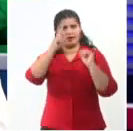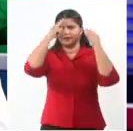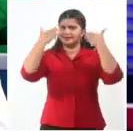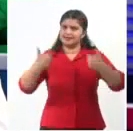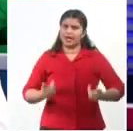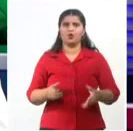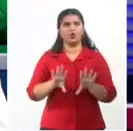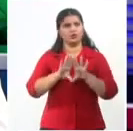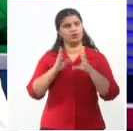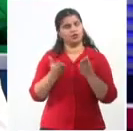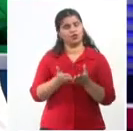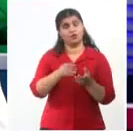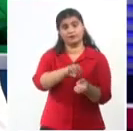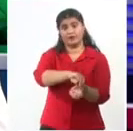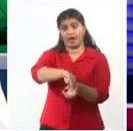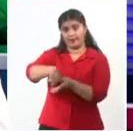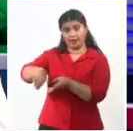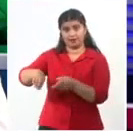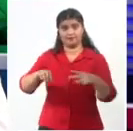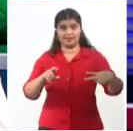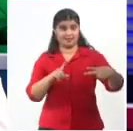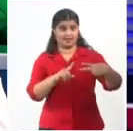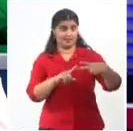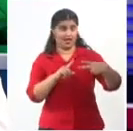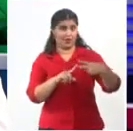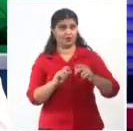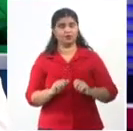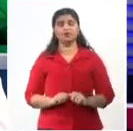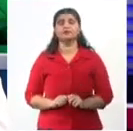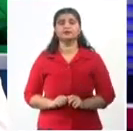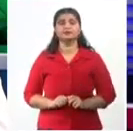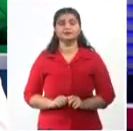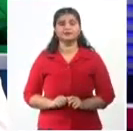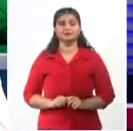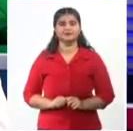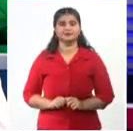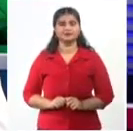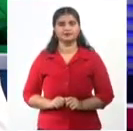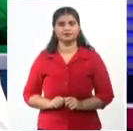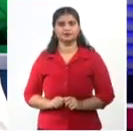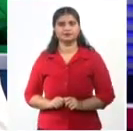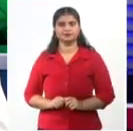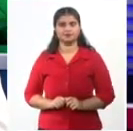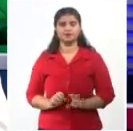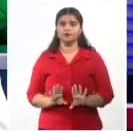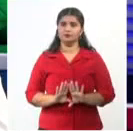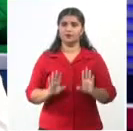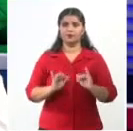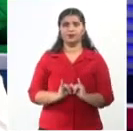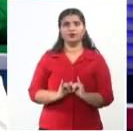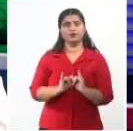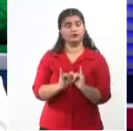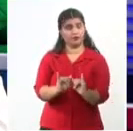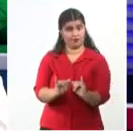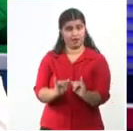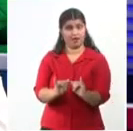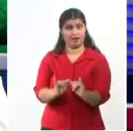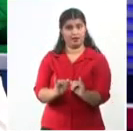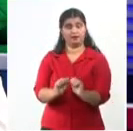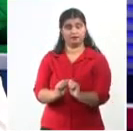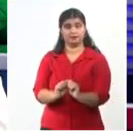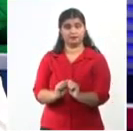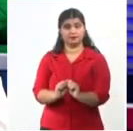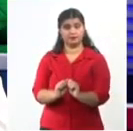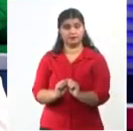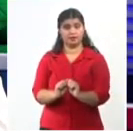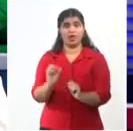indiscutiblemente creó una gran expectativa inicial. Eso hizo que se declarara a los pocos días por la